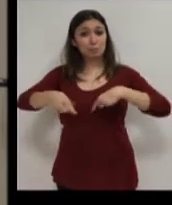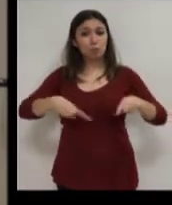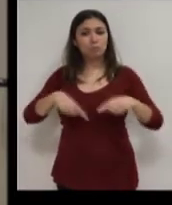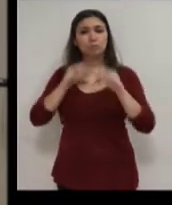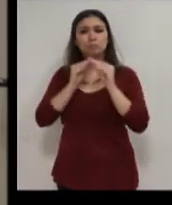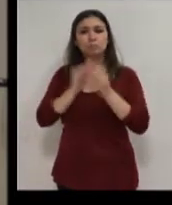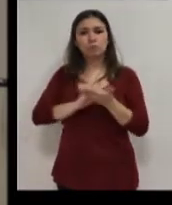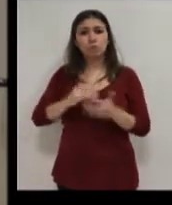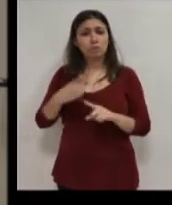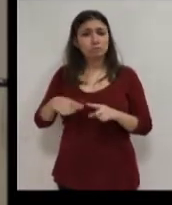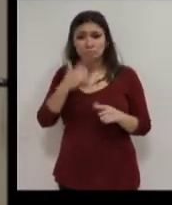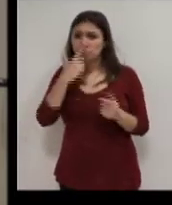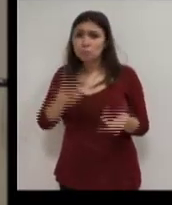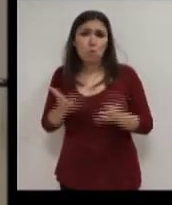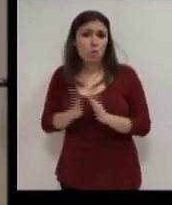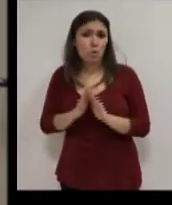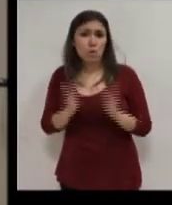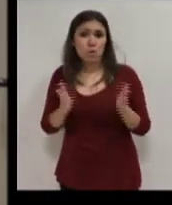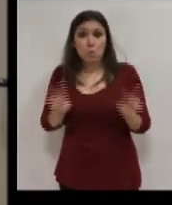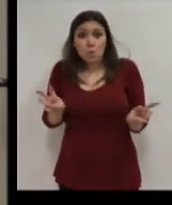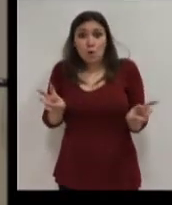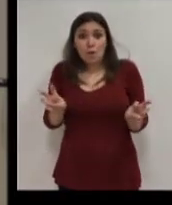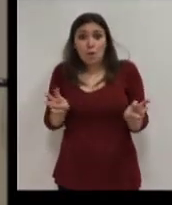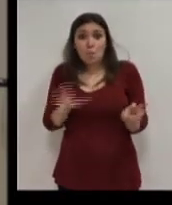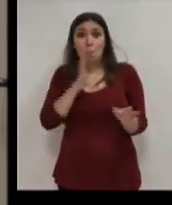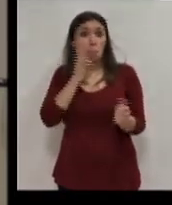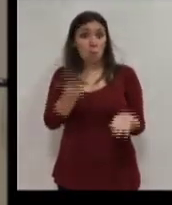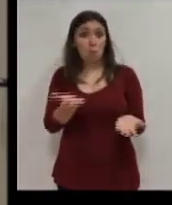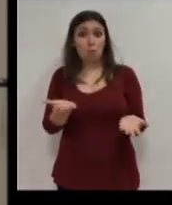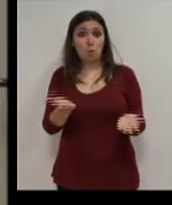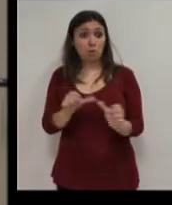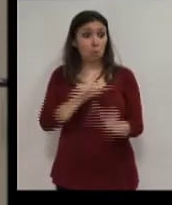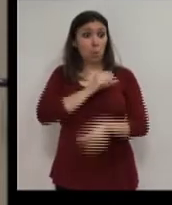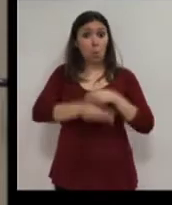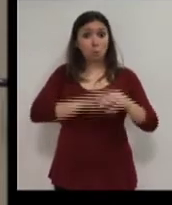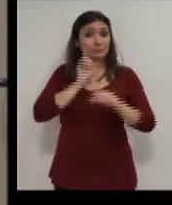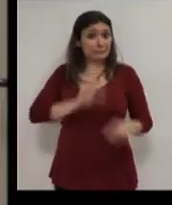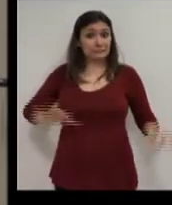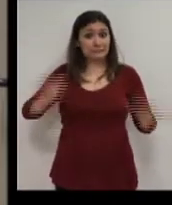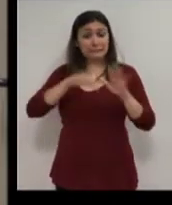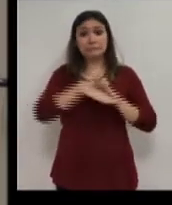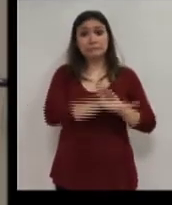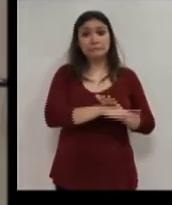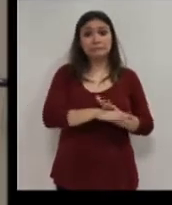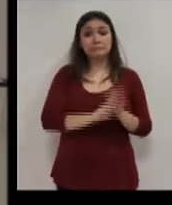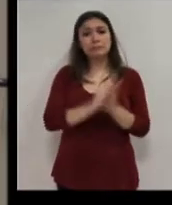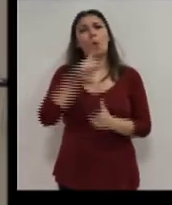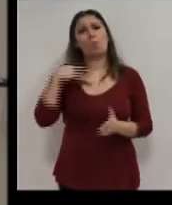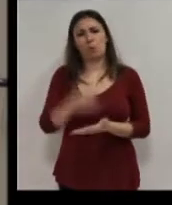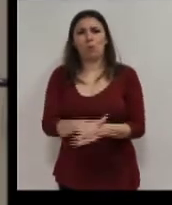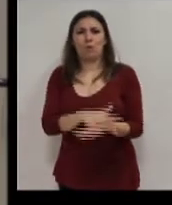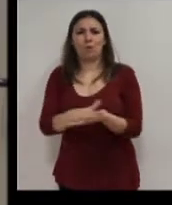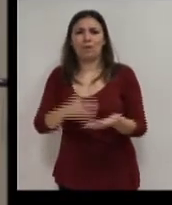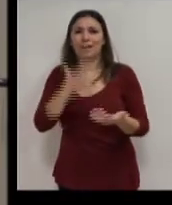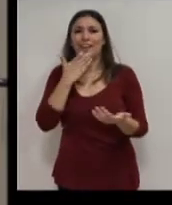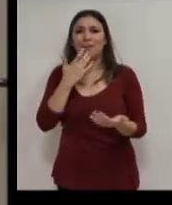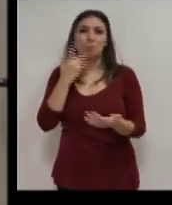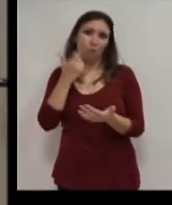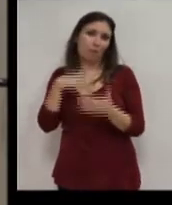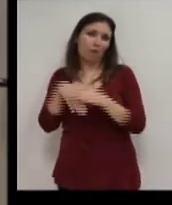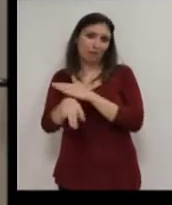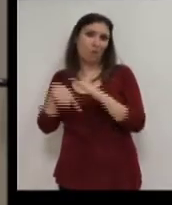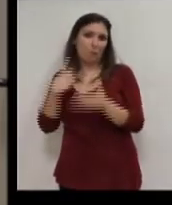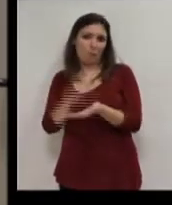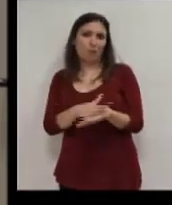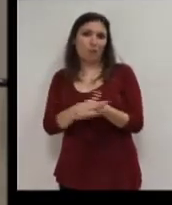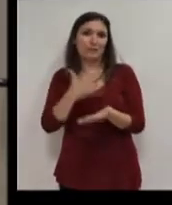en el coloquio, estamos desarrollando soluciones que nos encantan, son novedosas porque no las hemos utilizado hasta ahora, y ya nos